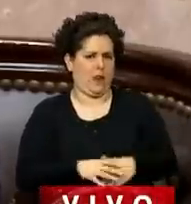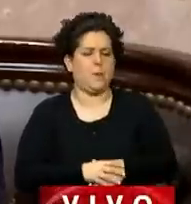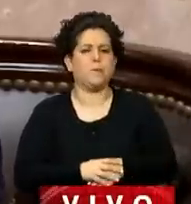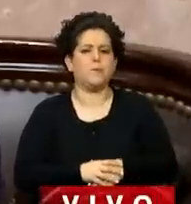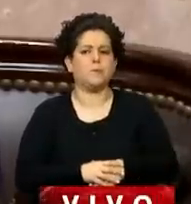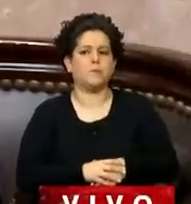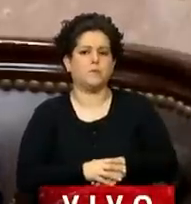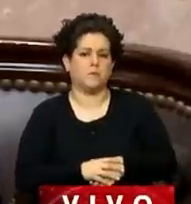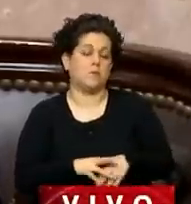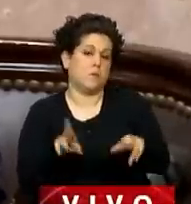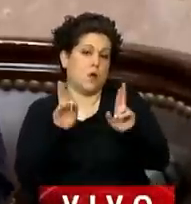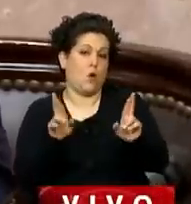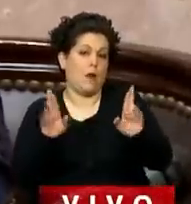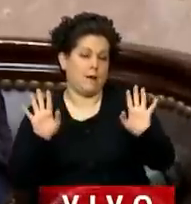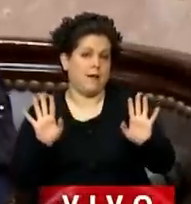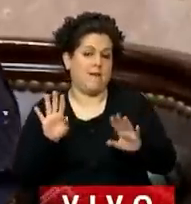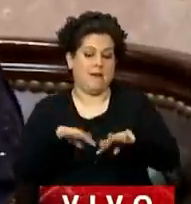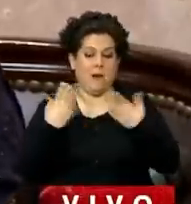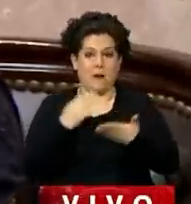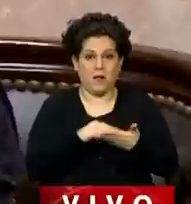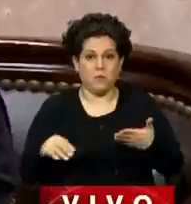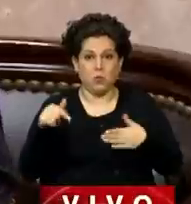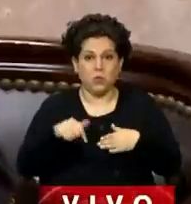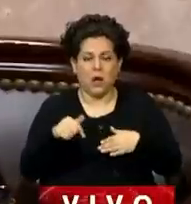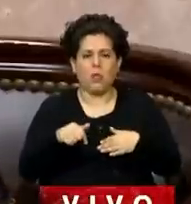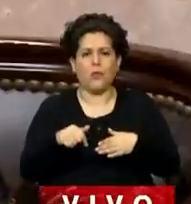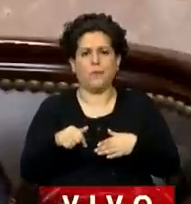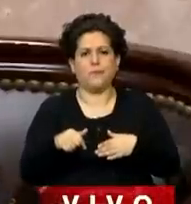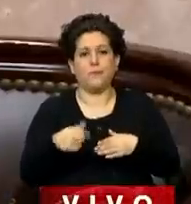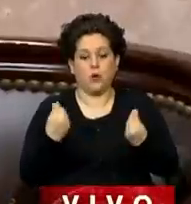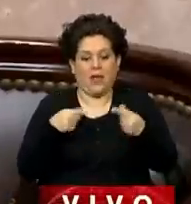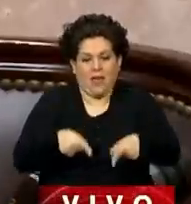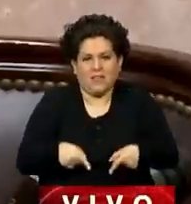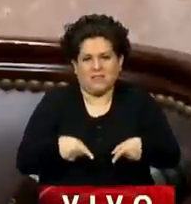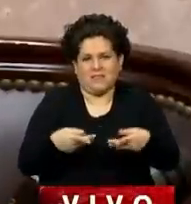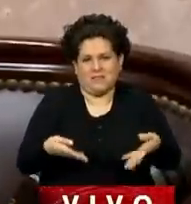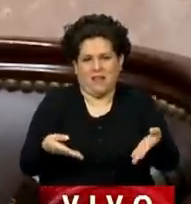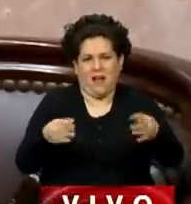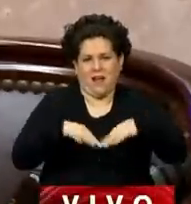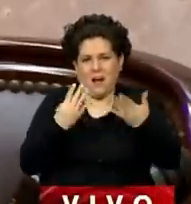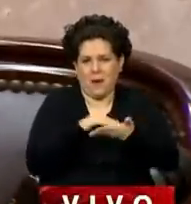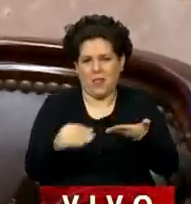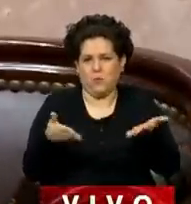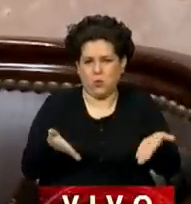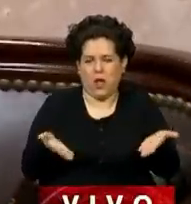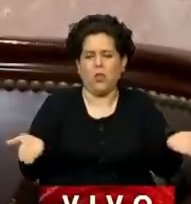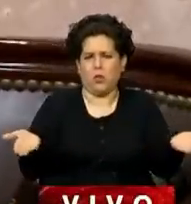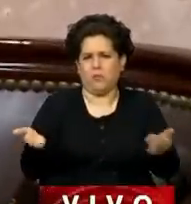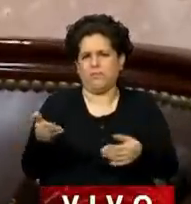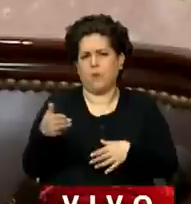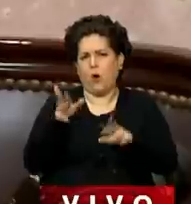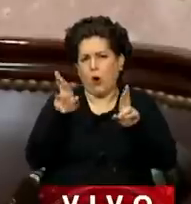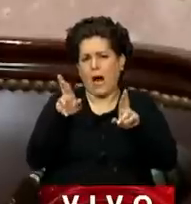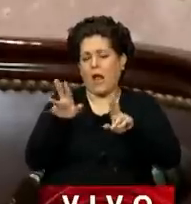y abogó por que la cámara porque en esta cámara estemos a la altura de las difíciles